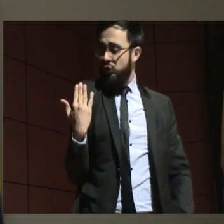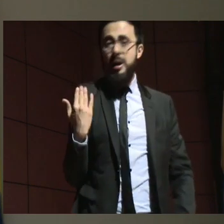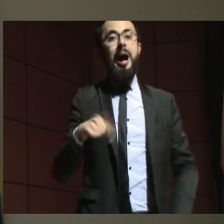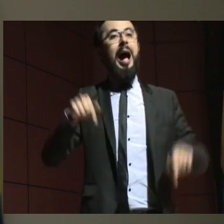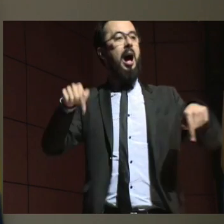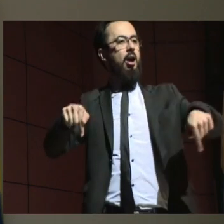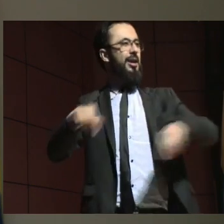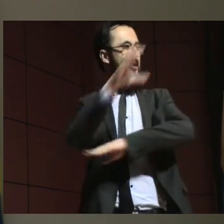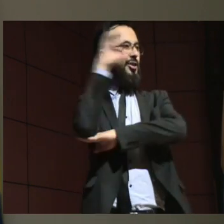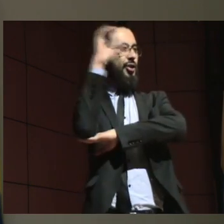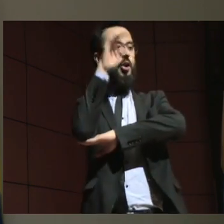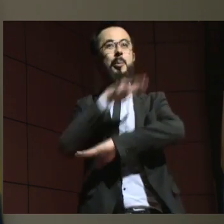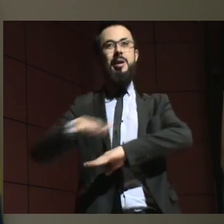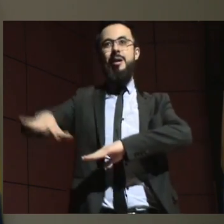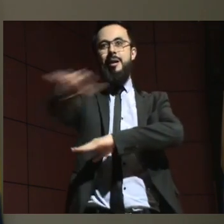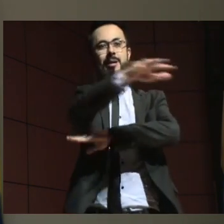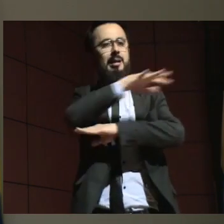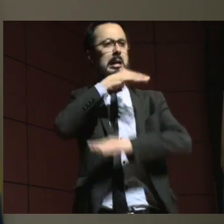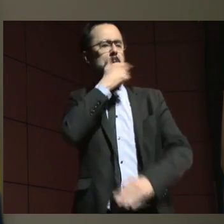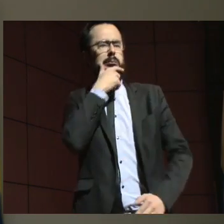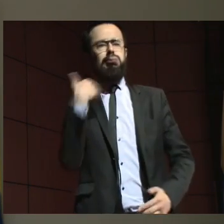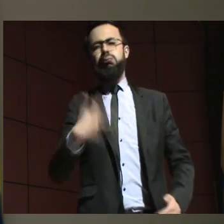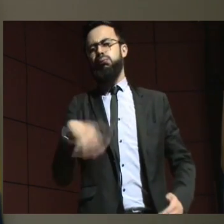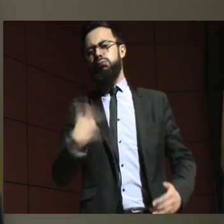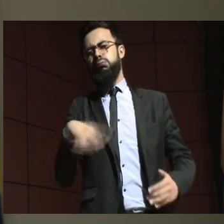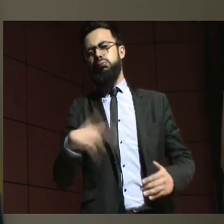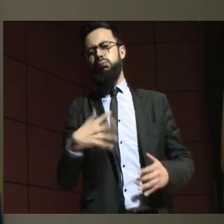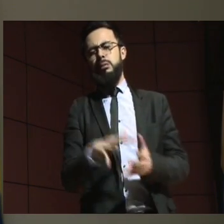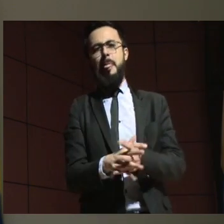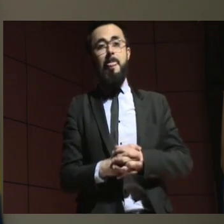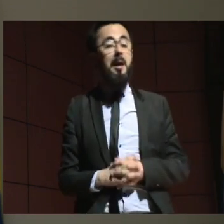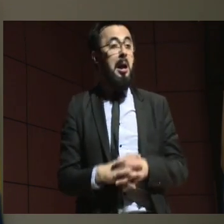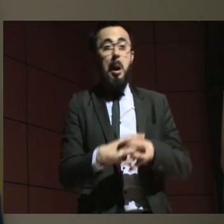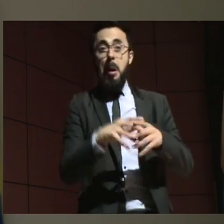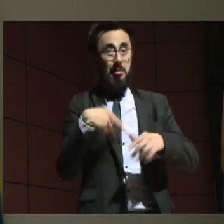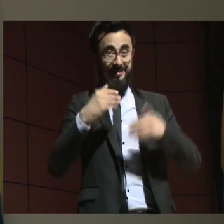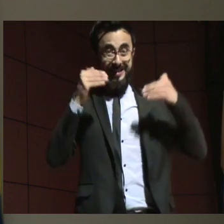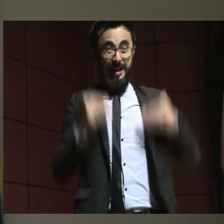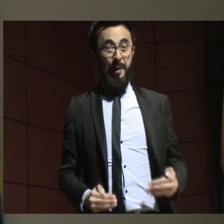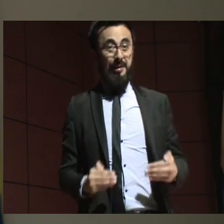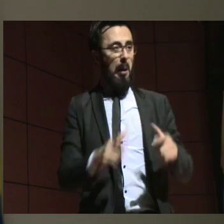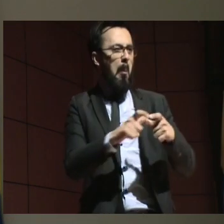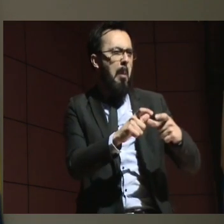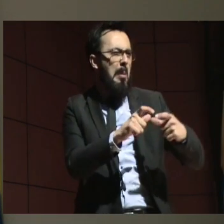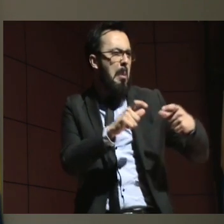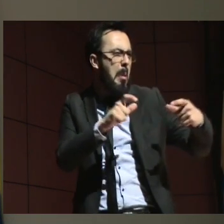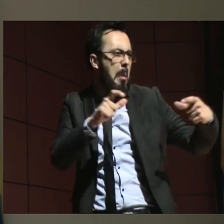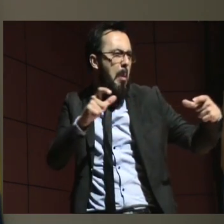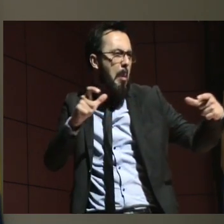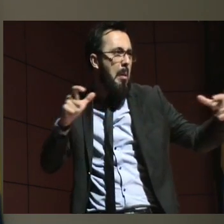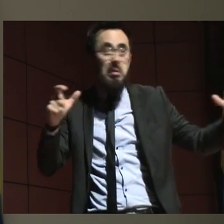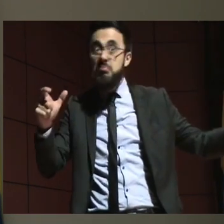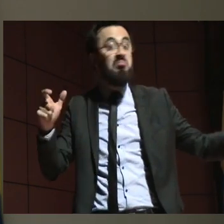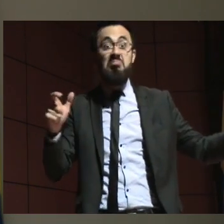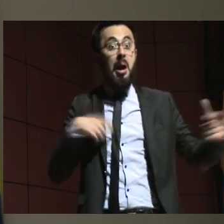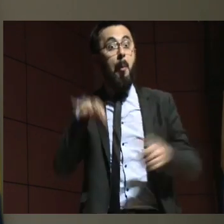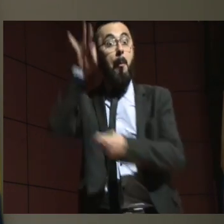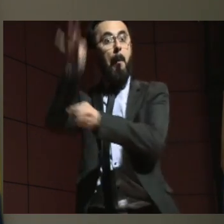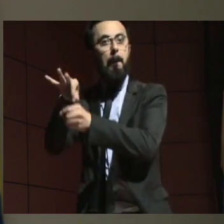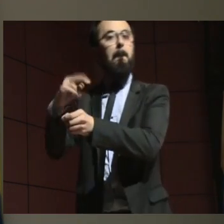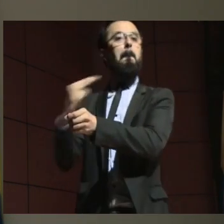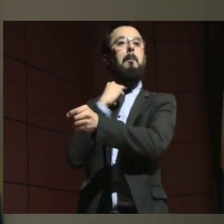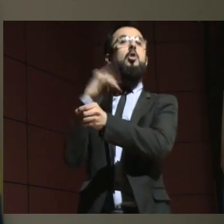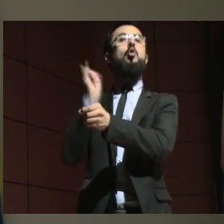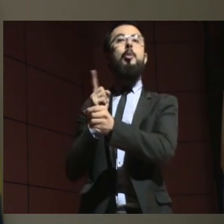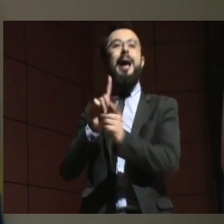en Colombia, hay miles de personas con discapacidad declaradas interdictas que no pueden votar,